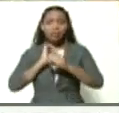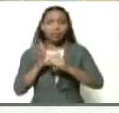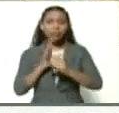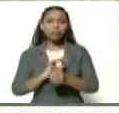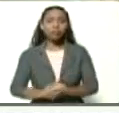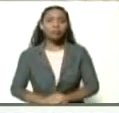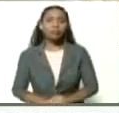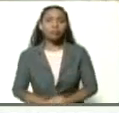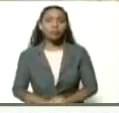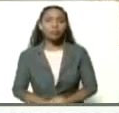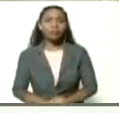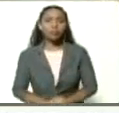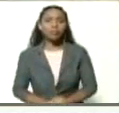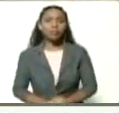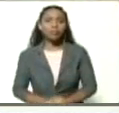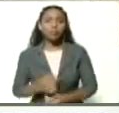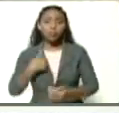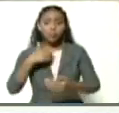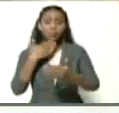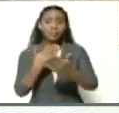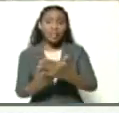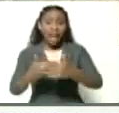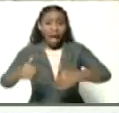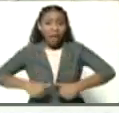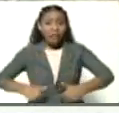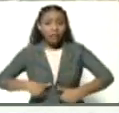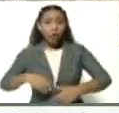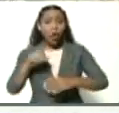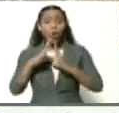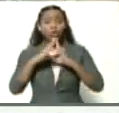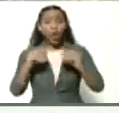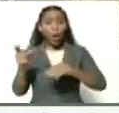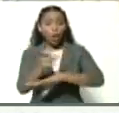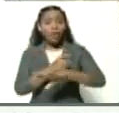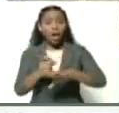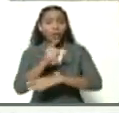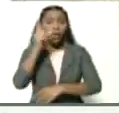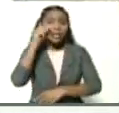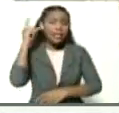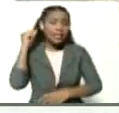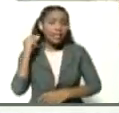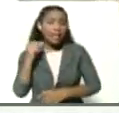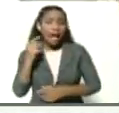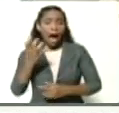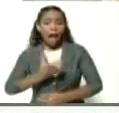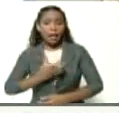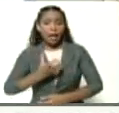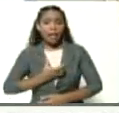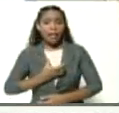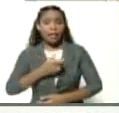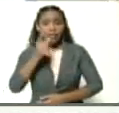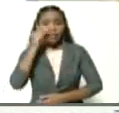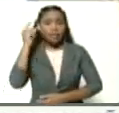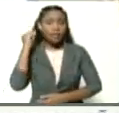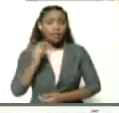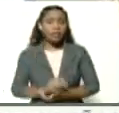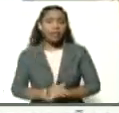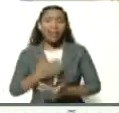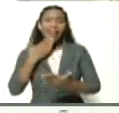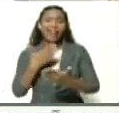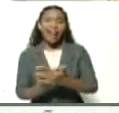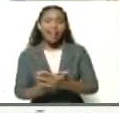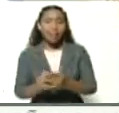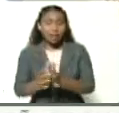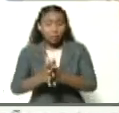COVID-19. Les agradezco el esfuerzo a todos los gobernadores, gobernadoras, alcaldes, alcaldesas. Les agradezco